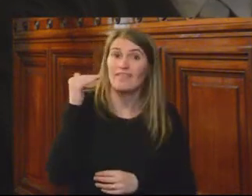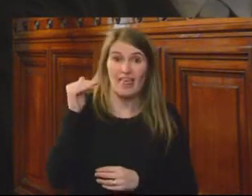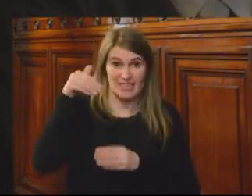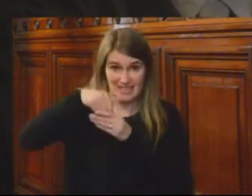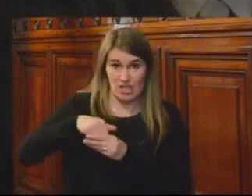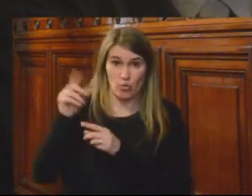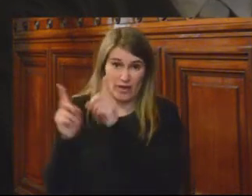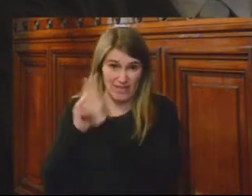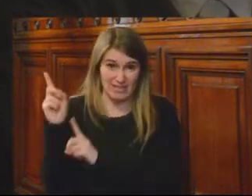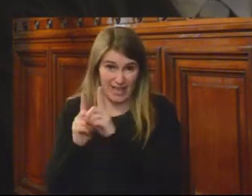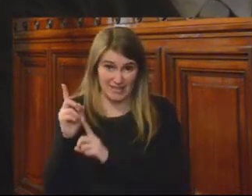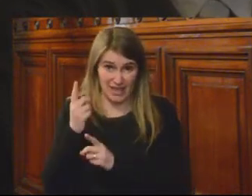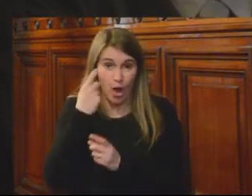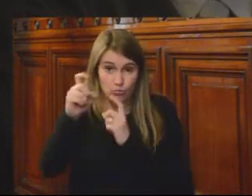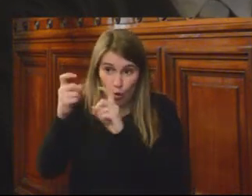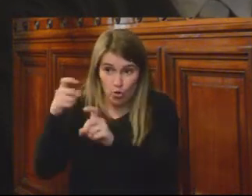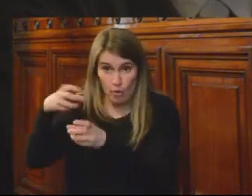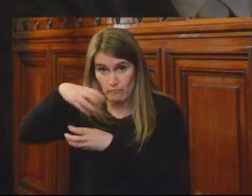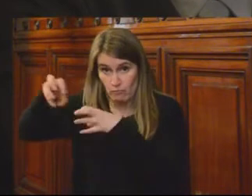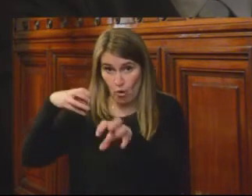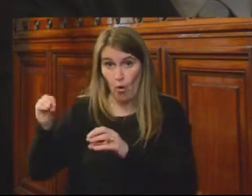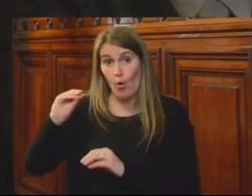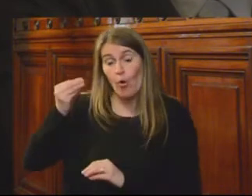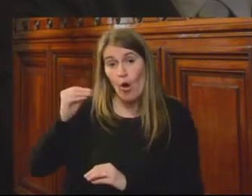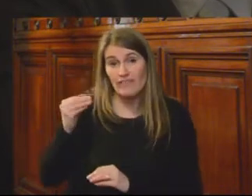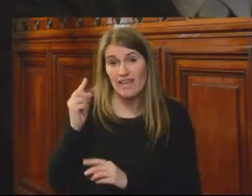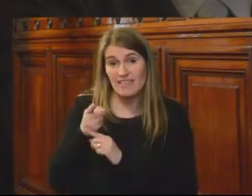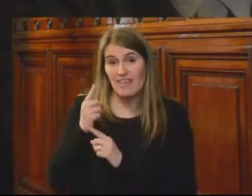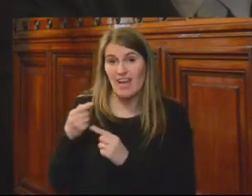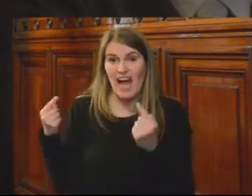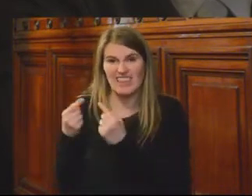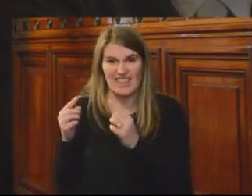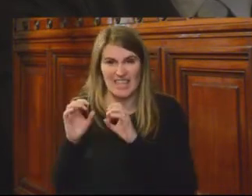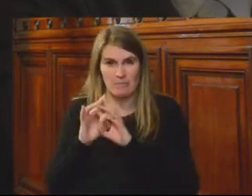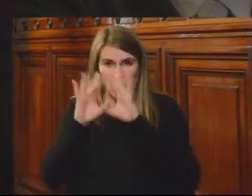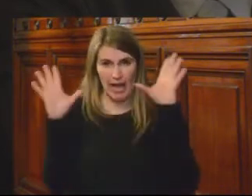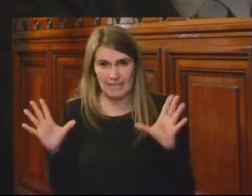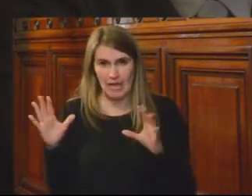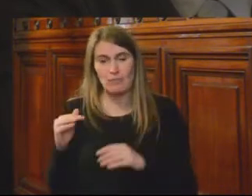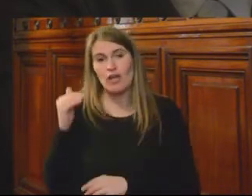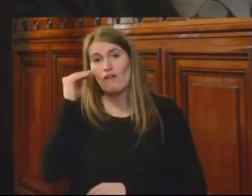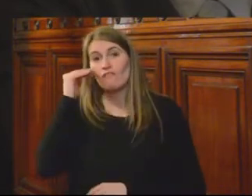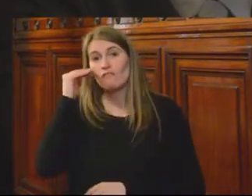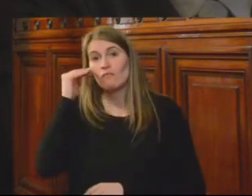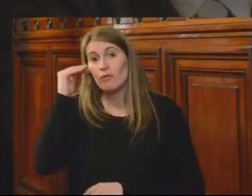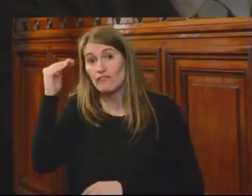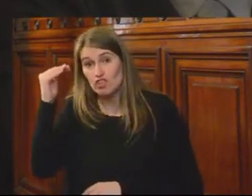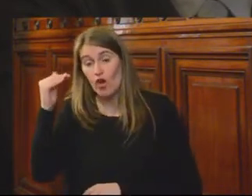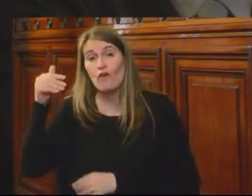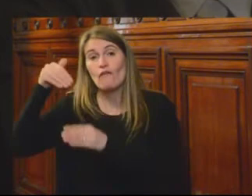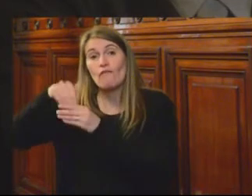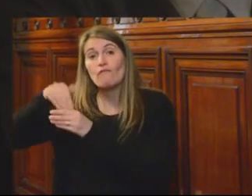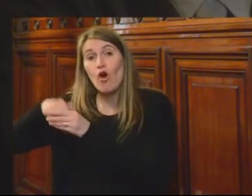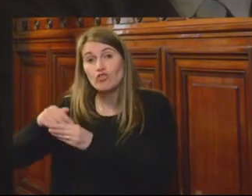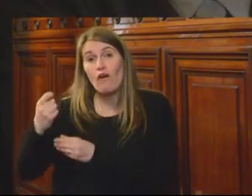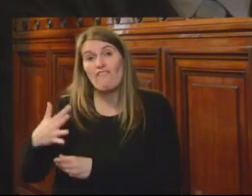en las universidades autónomas, donde los jóvenes deben enfrentarse a unas prácticas antidemocráticas, ya que el voto de un profesor equivale a 40 estudiantes.